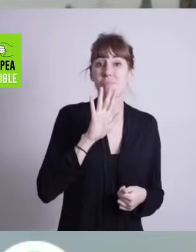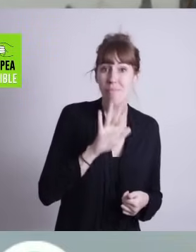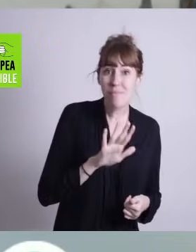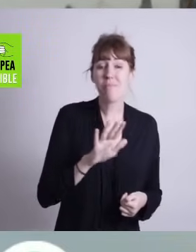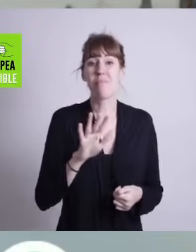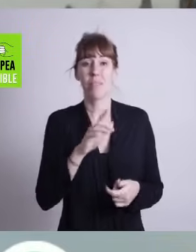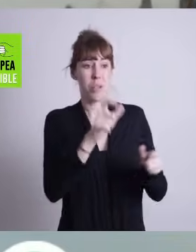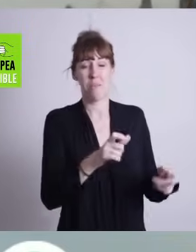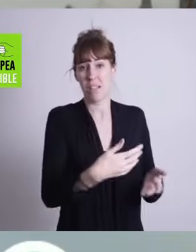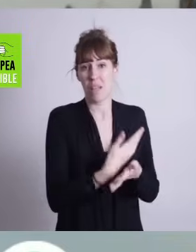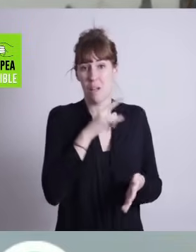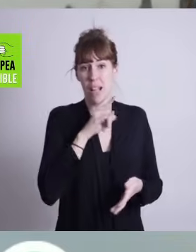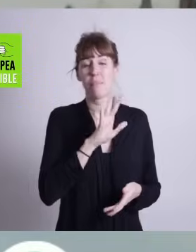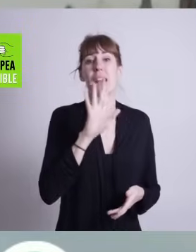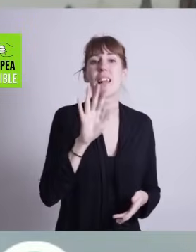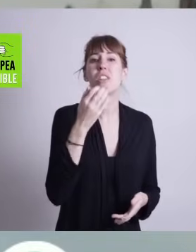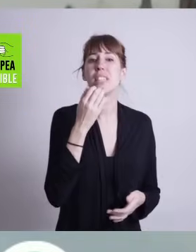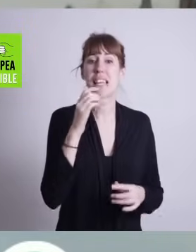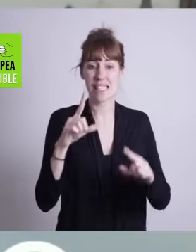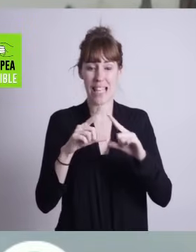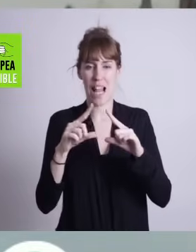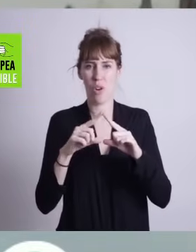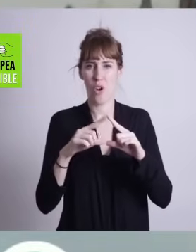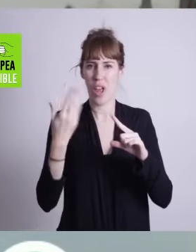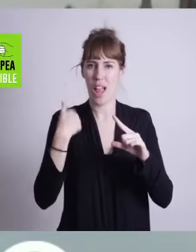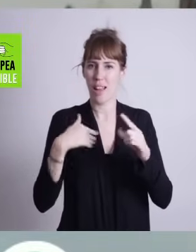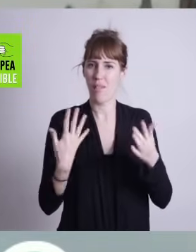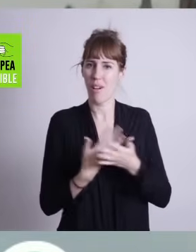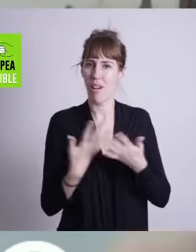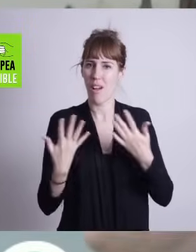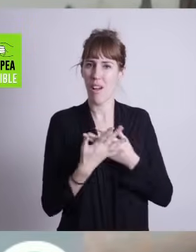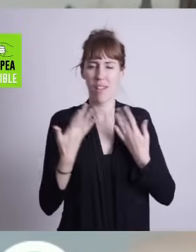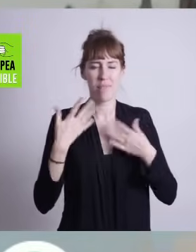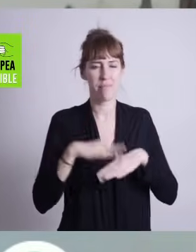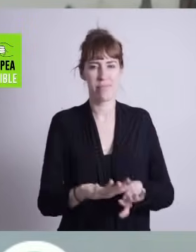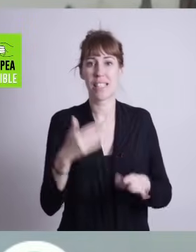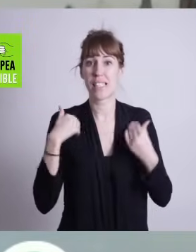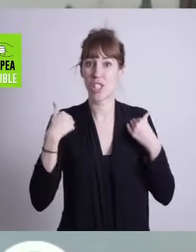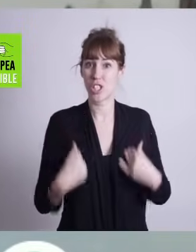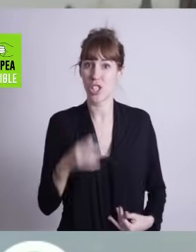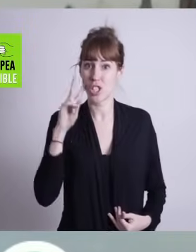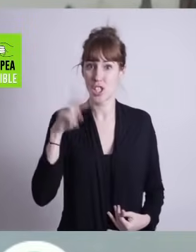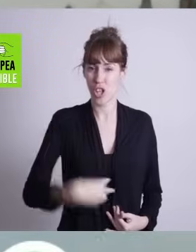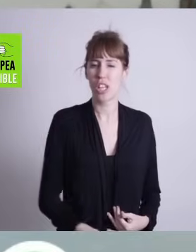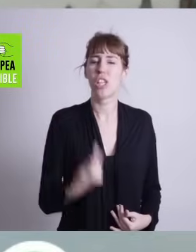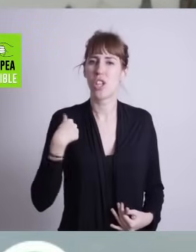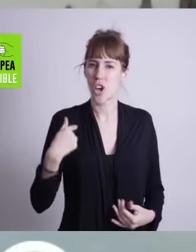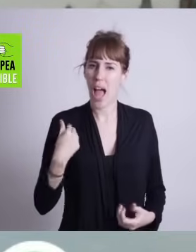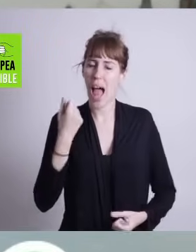activado y asentado en mí, yo soy, y en mí, yo terreno o yo actúo,